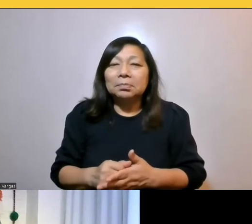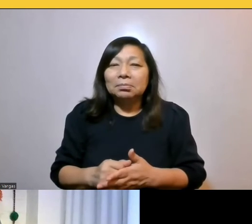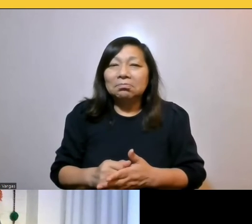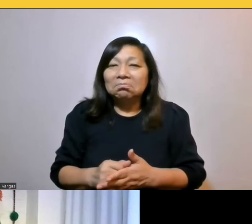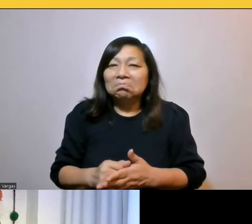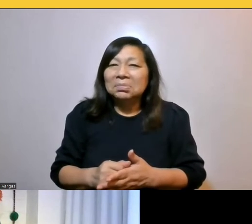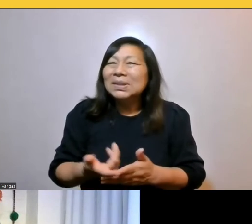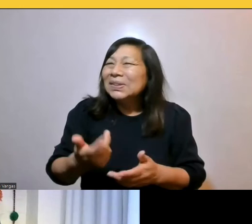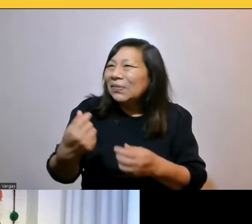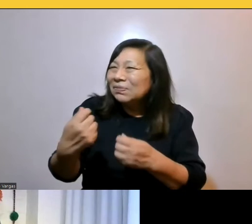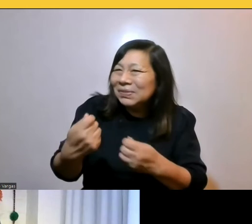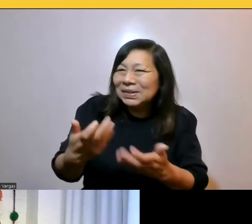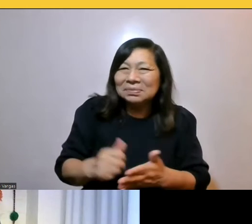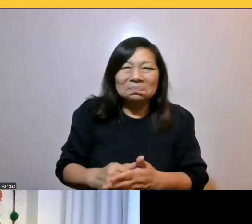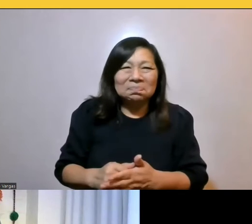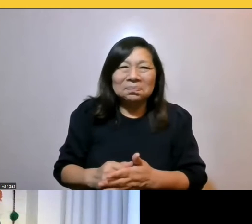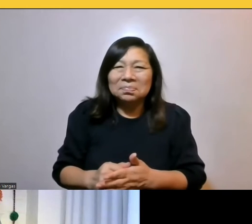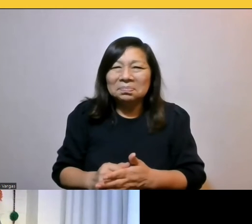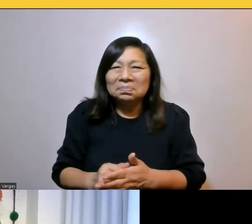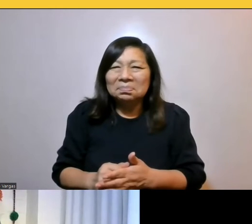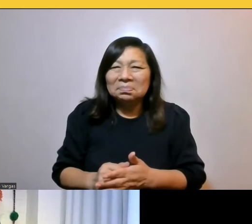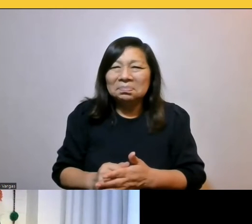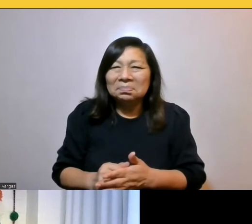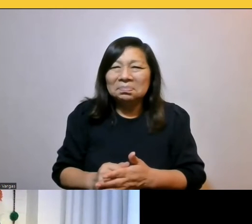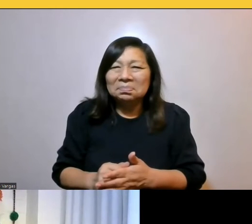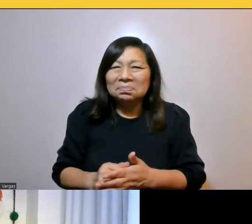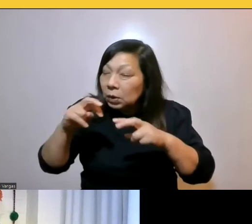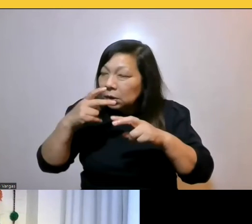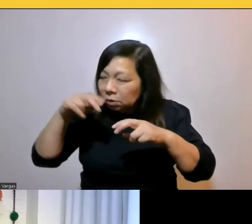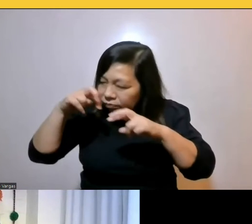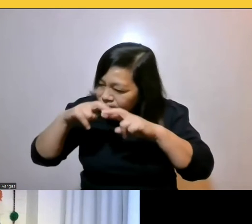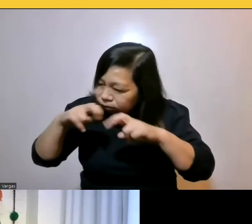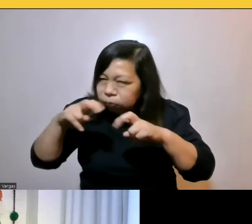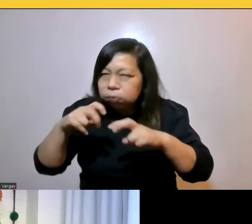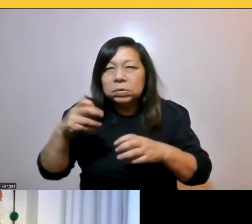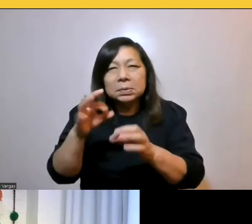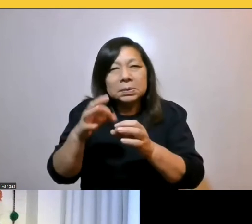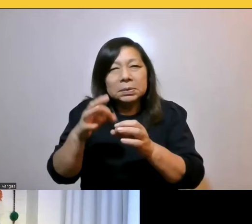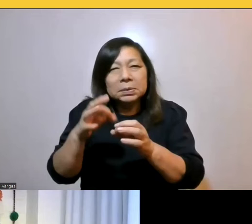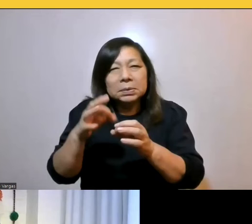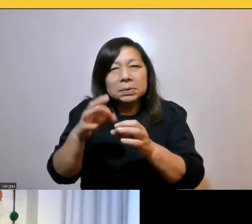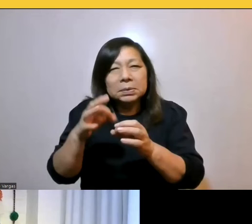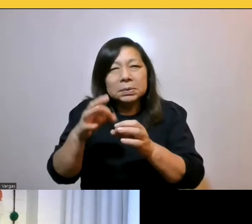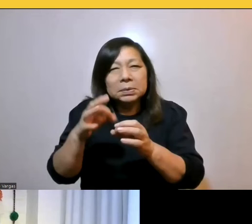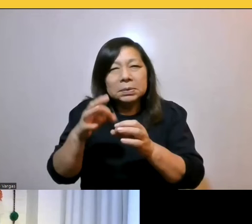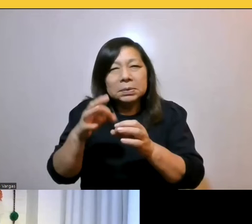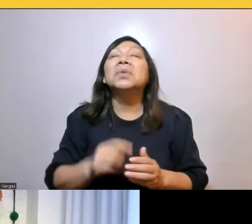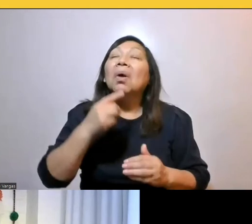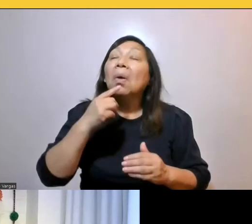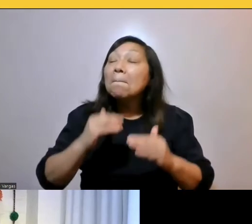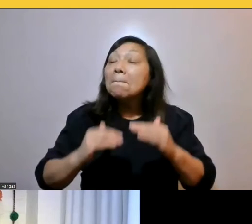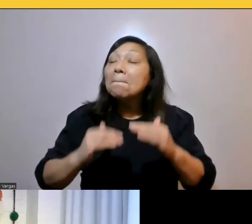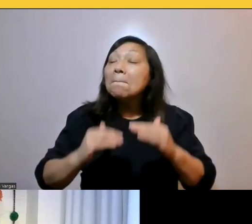tienes molestias, no habría necesidad de investigarlo. Hay algunas infecciones que lo alteran más, algunas que lo alteran